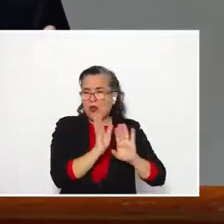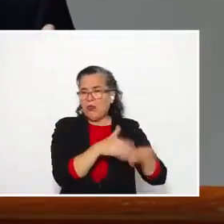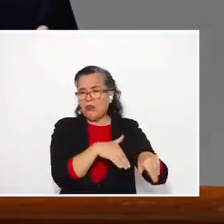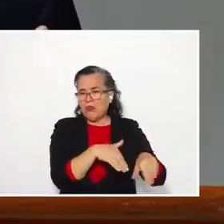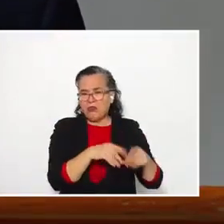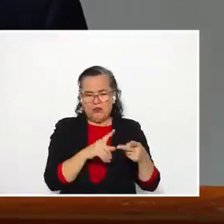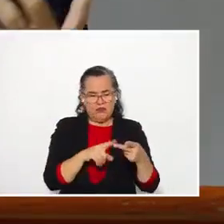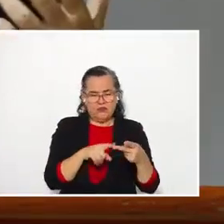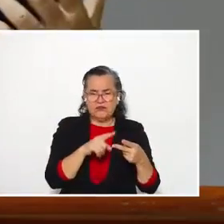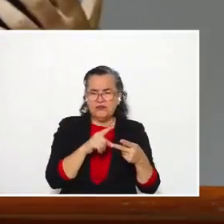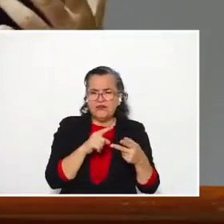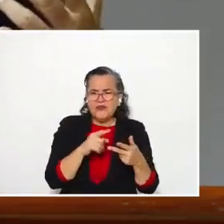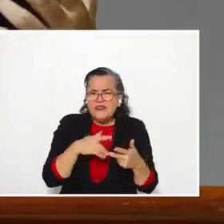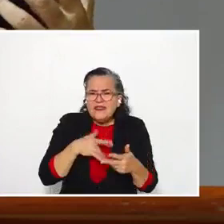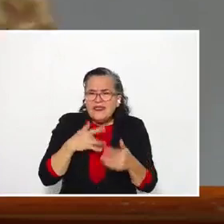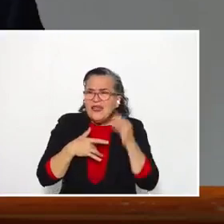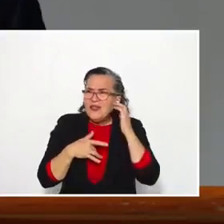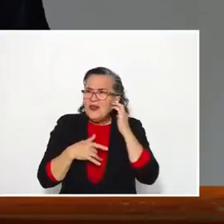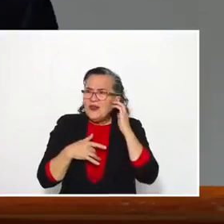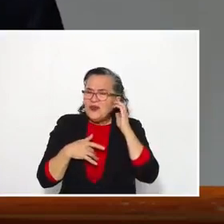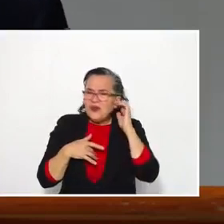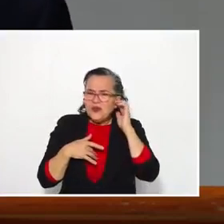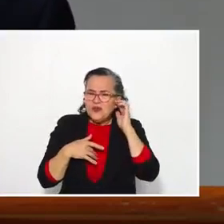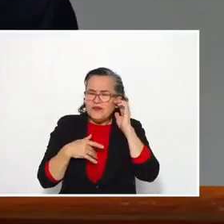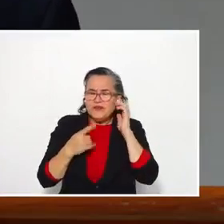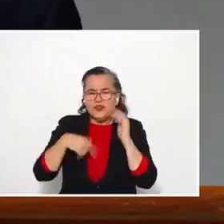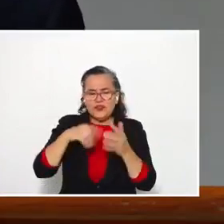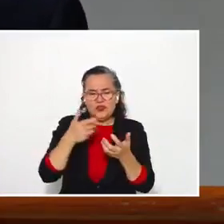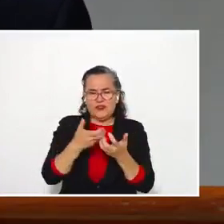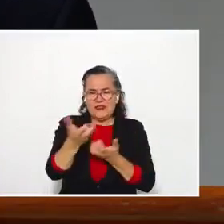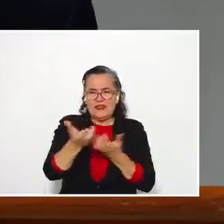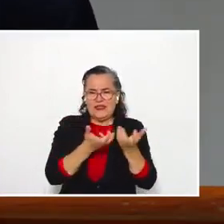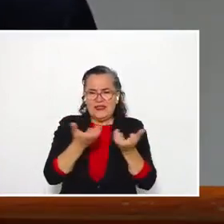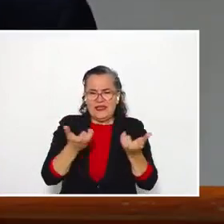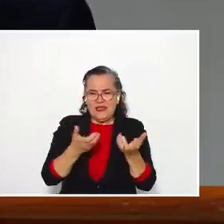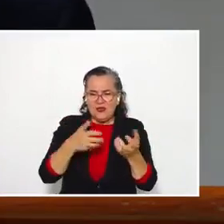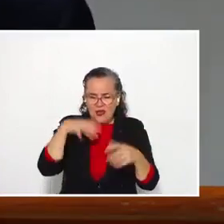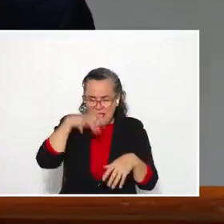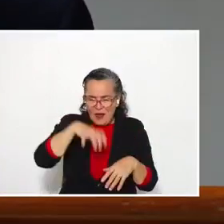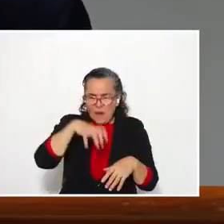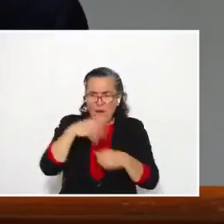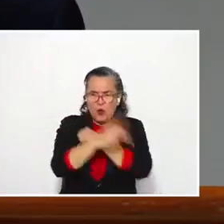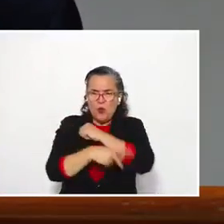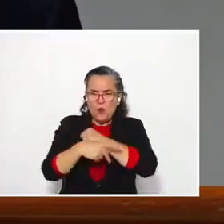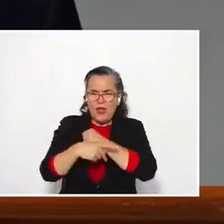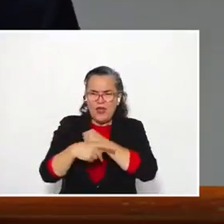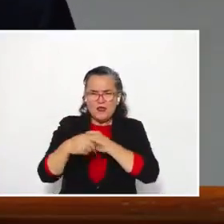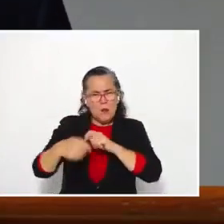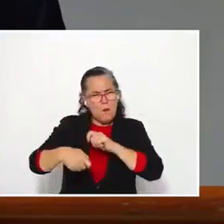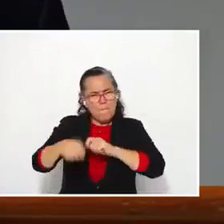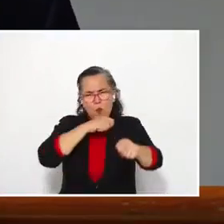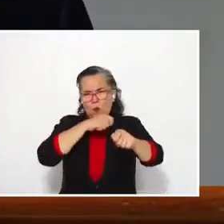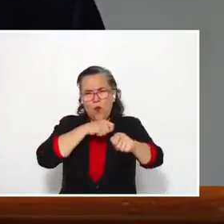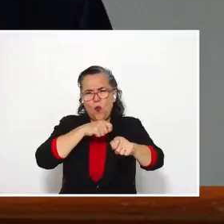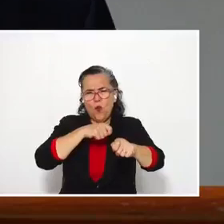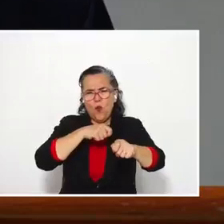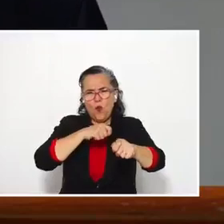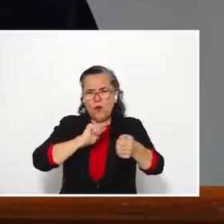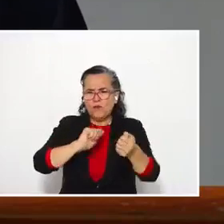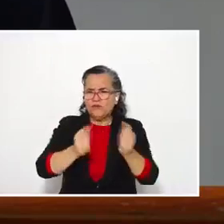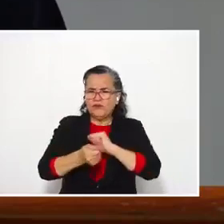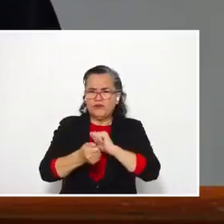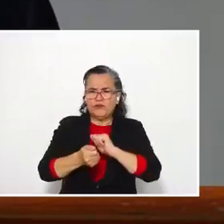descuidado, yo siento que estamos divididos también en el país y violentamente divididos. Tenemos que cambiar